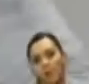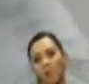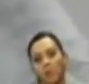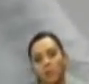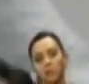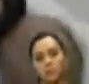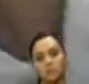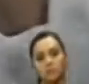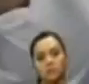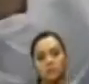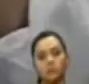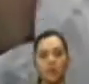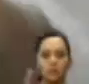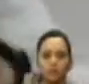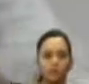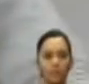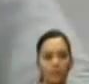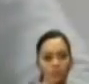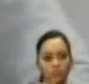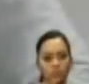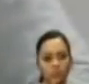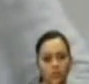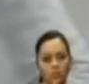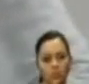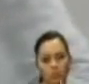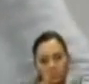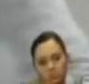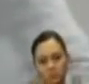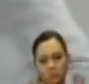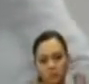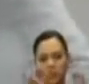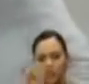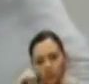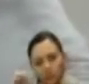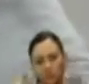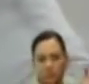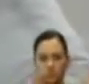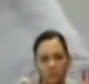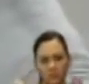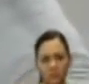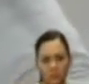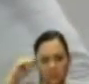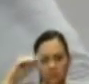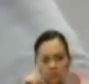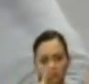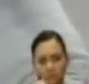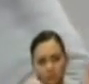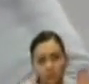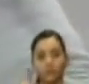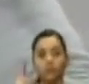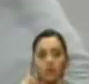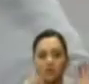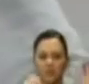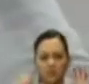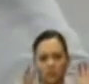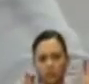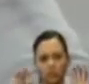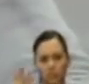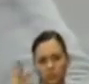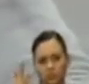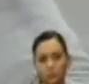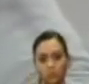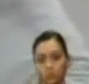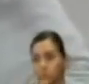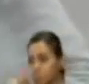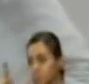revísame eso, y parten de 2 salarios básicos, me parece. Entonces eso ha simplificado, ha ayudado mucho a nuestros deportistas, ¿no? También tenemos los centros de